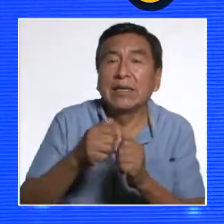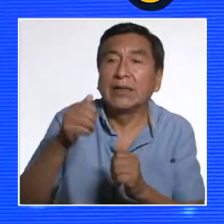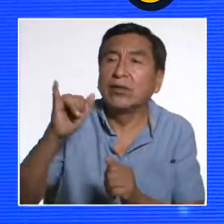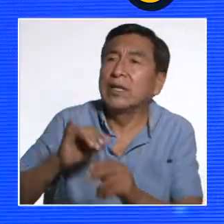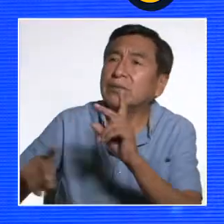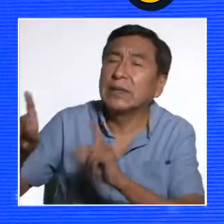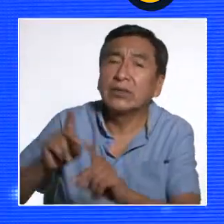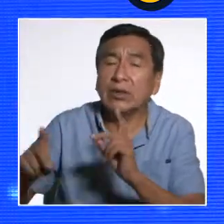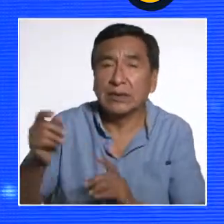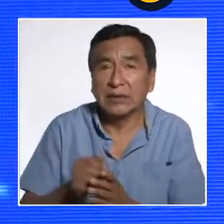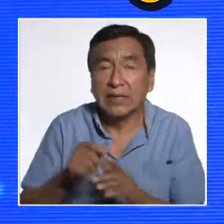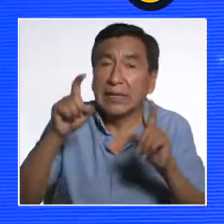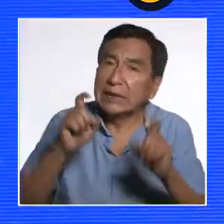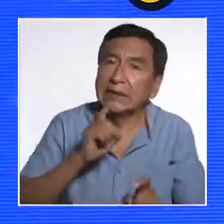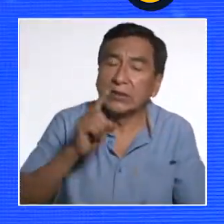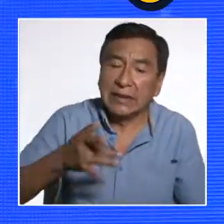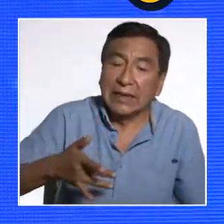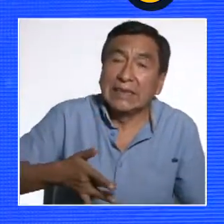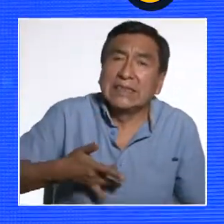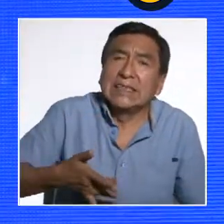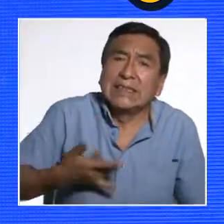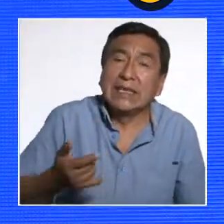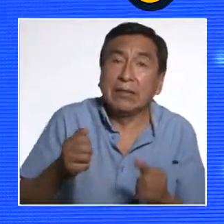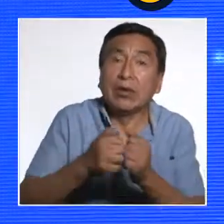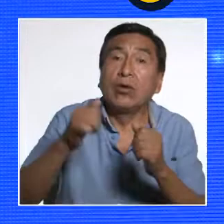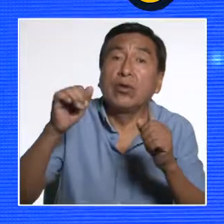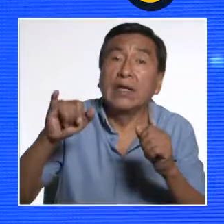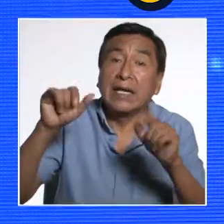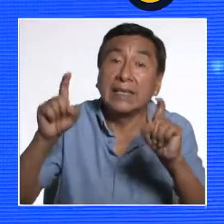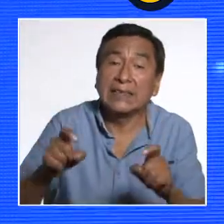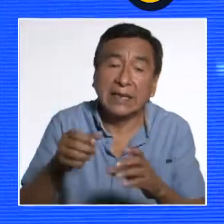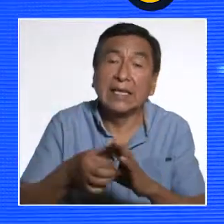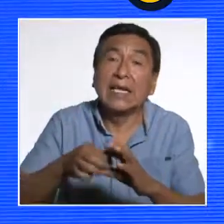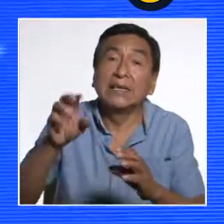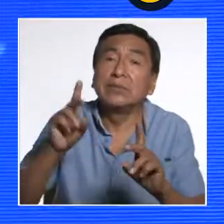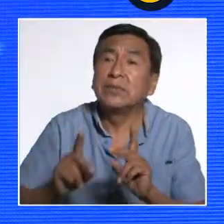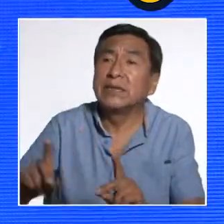con las personas, necesito ser sensible con la necesidad de la gente.